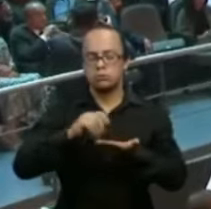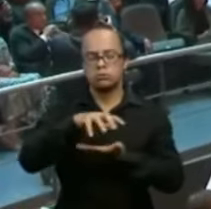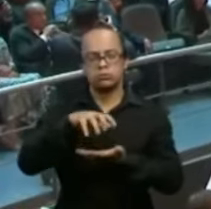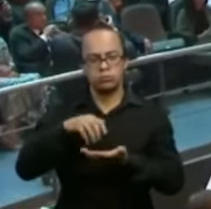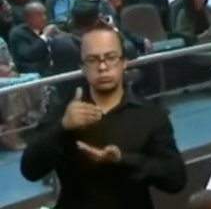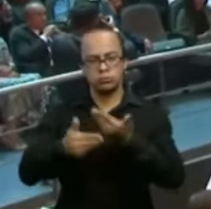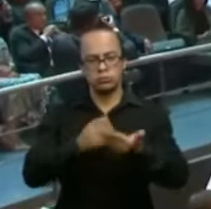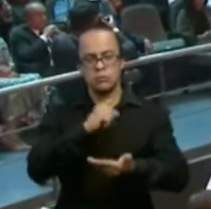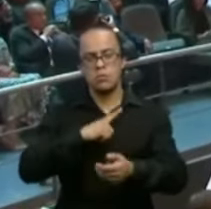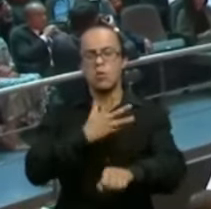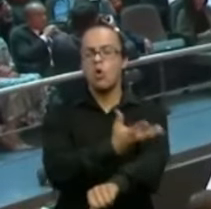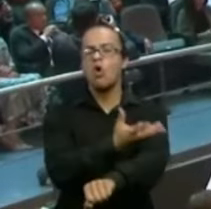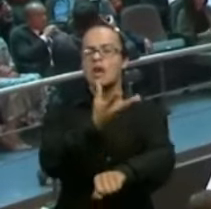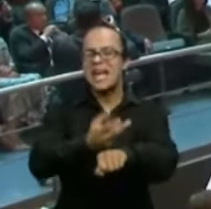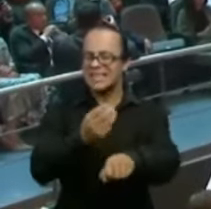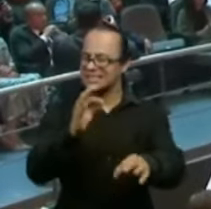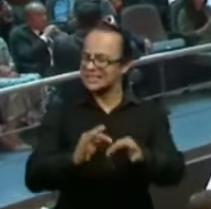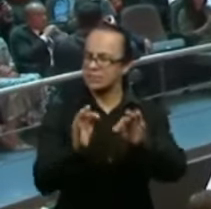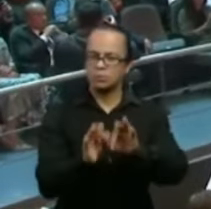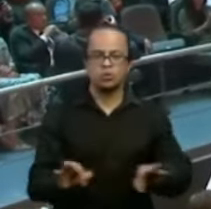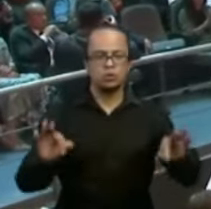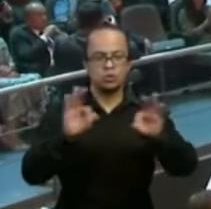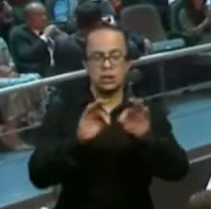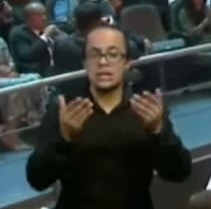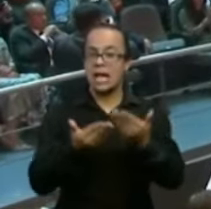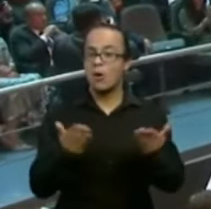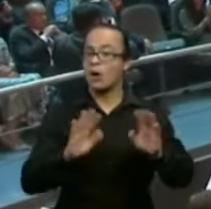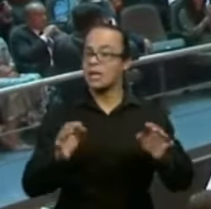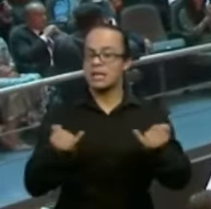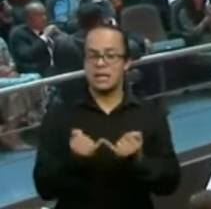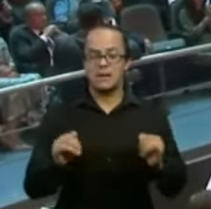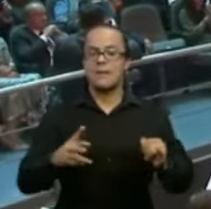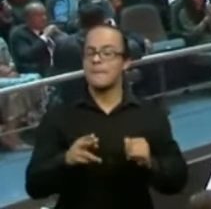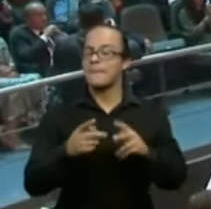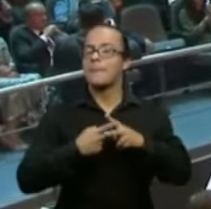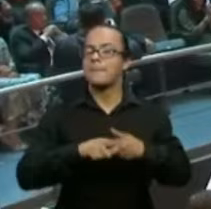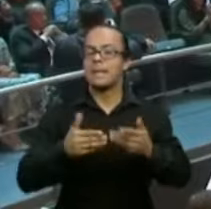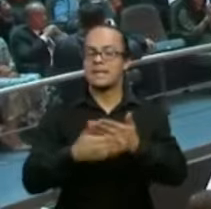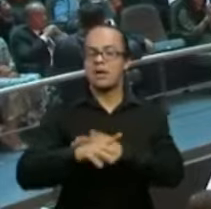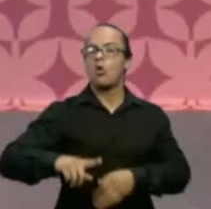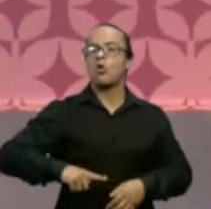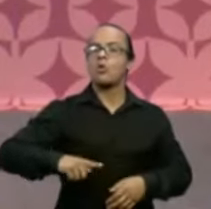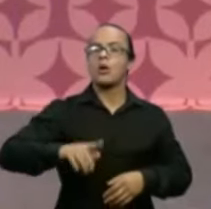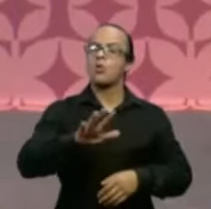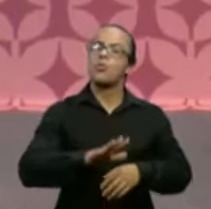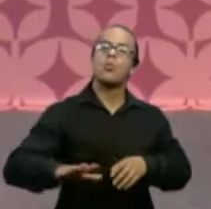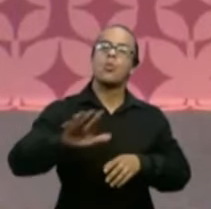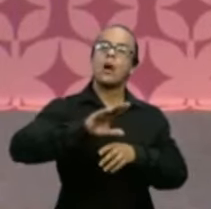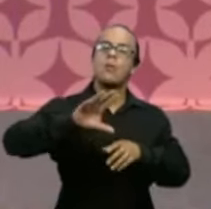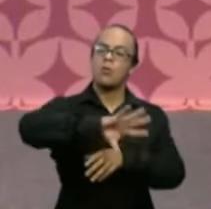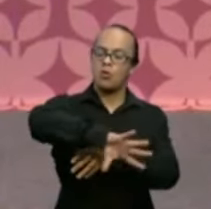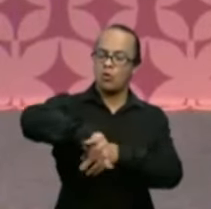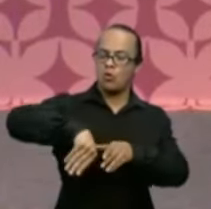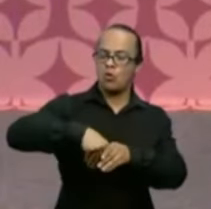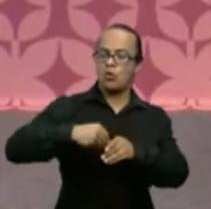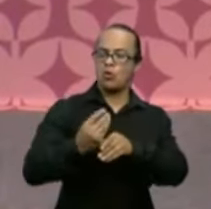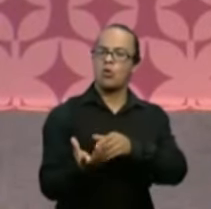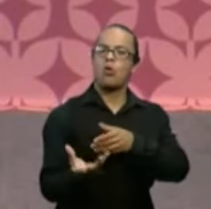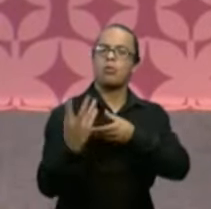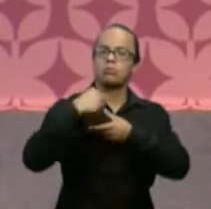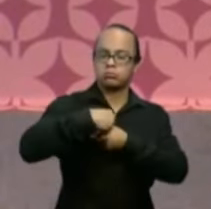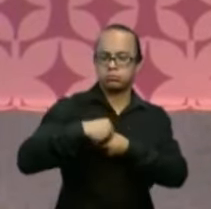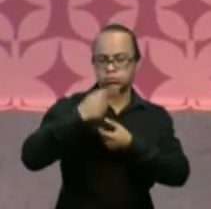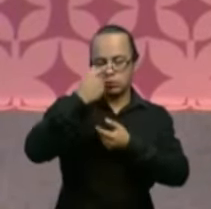con honestidad. Hoy queda inaugurado el gobierno del pueblo, un nuevo gobierno que está